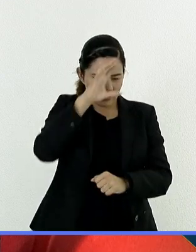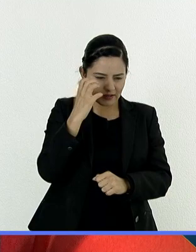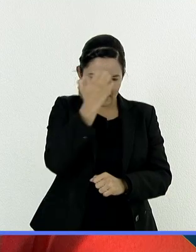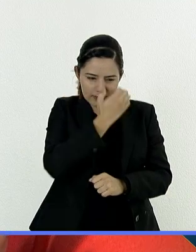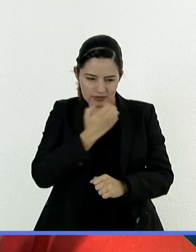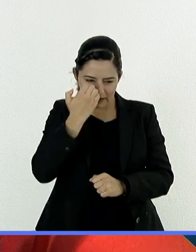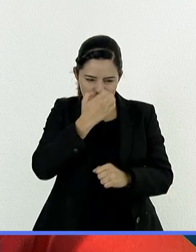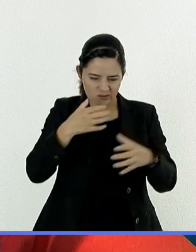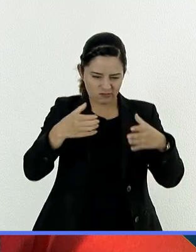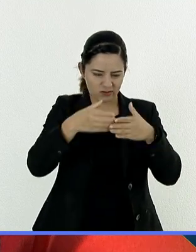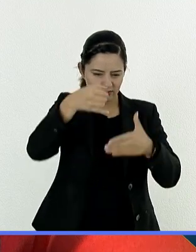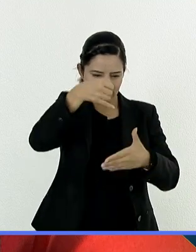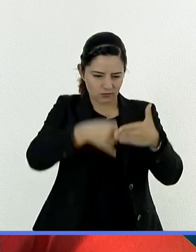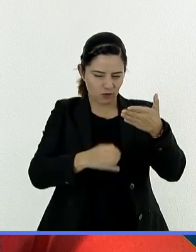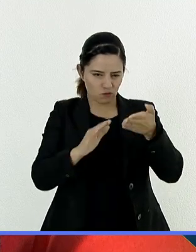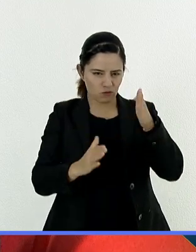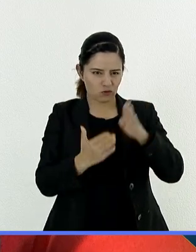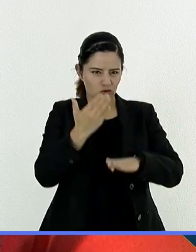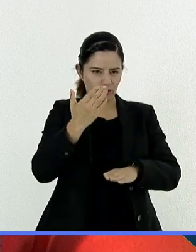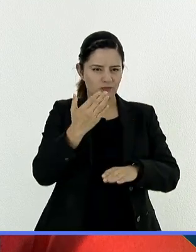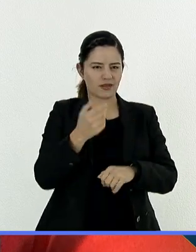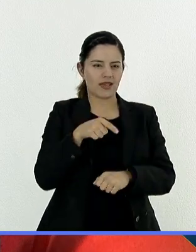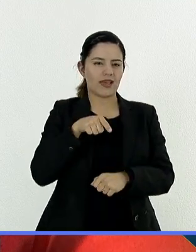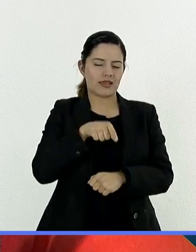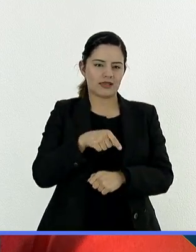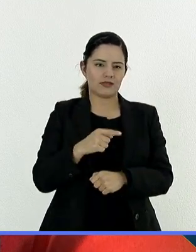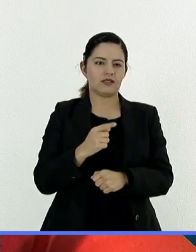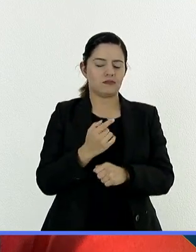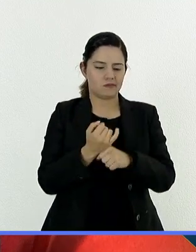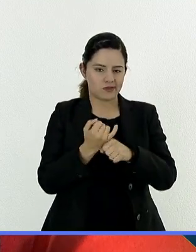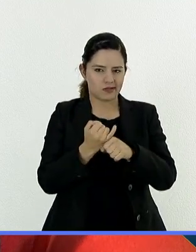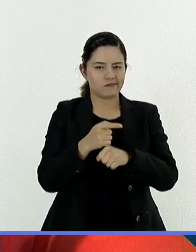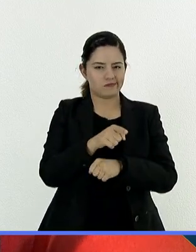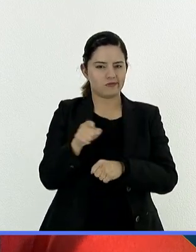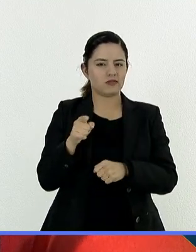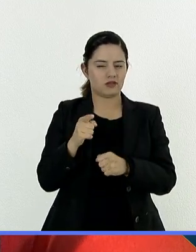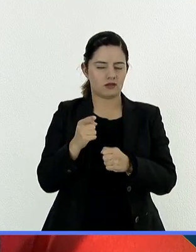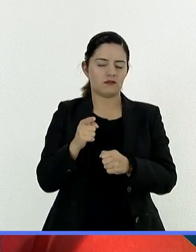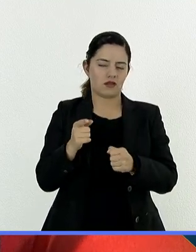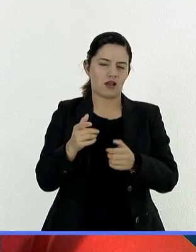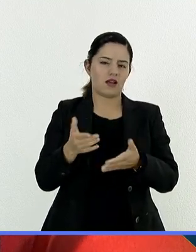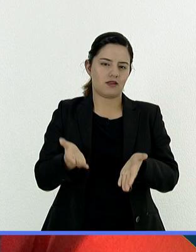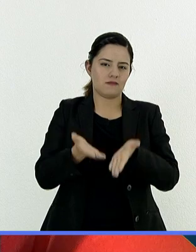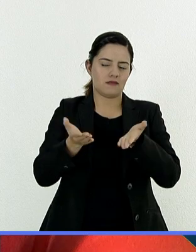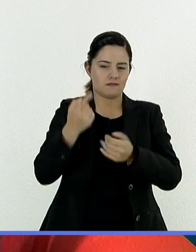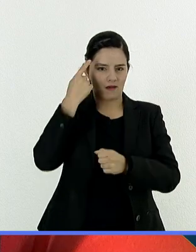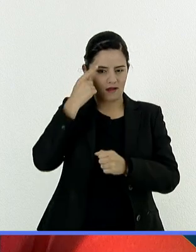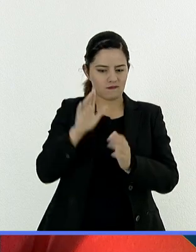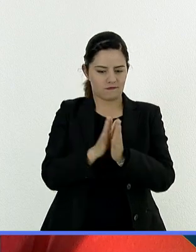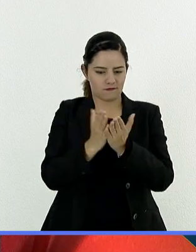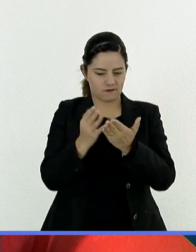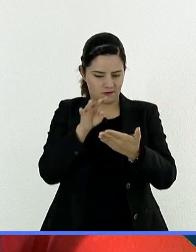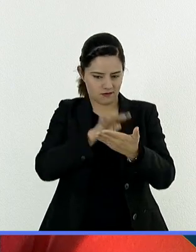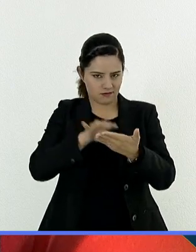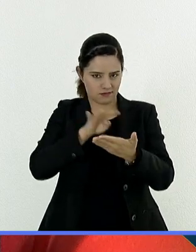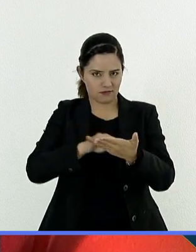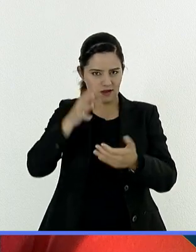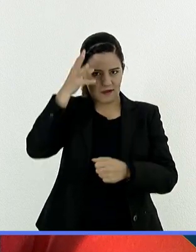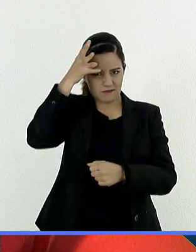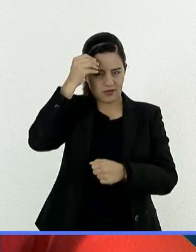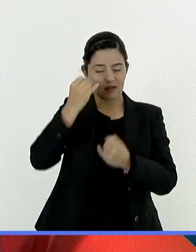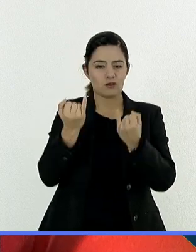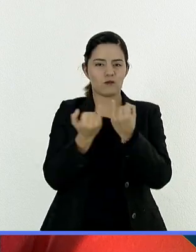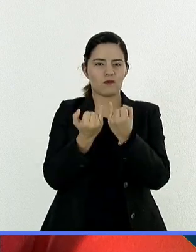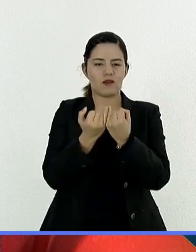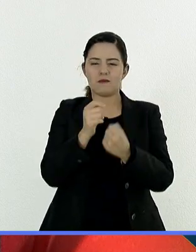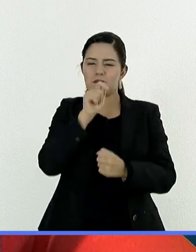Gran acuífero Maya es por supuesto una invitación para comenzar para hacerlo otra manera de hacerlo es este documental con TV UNAM que como ya bien dices recibió distintos